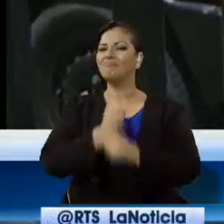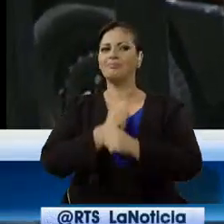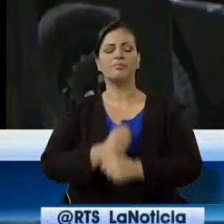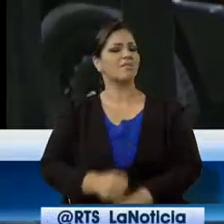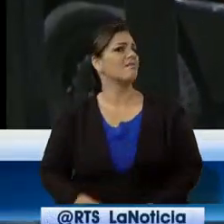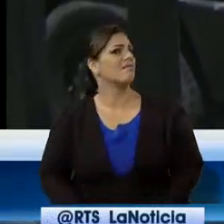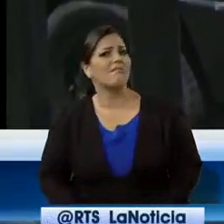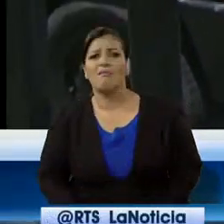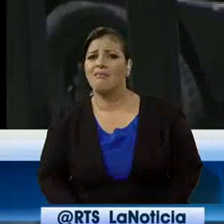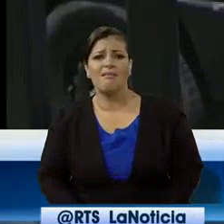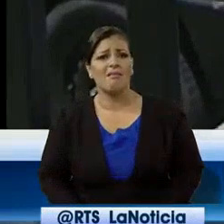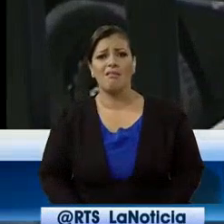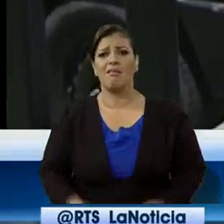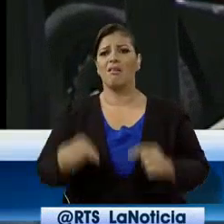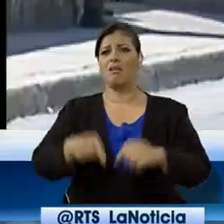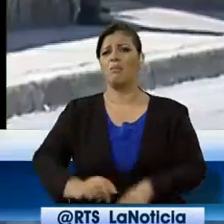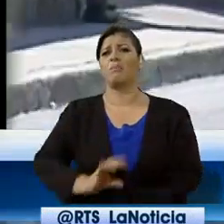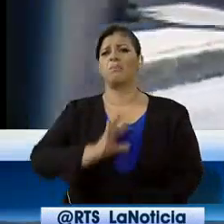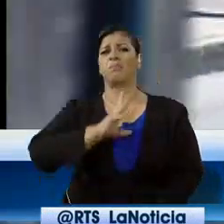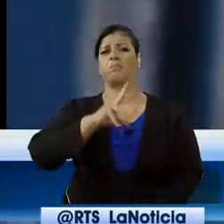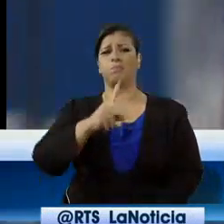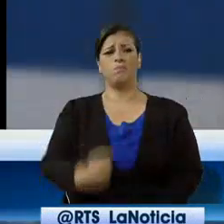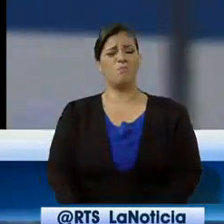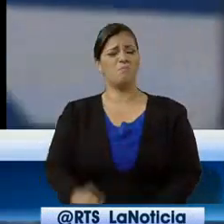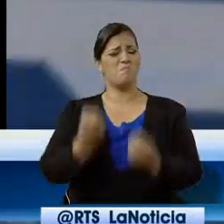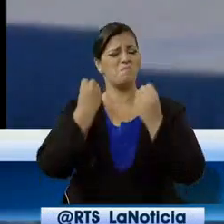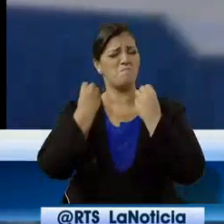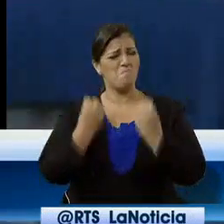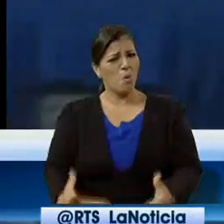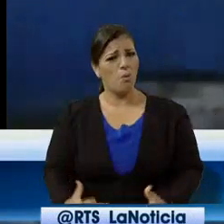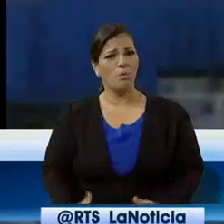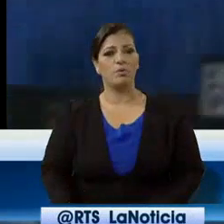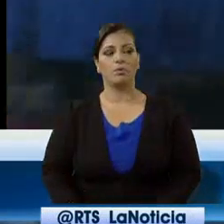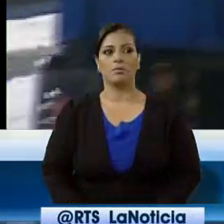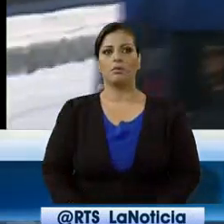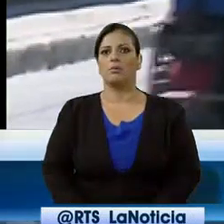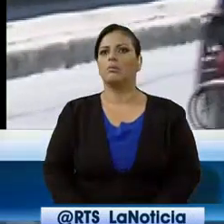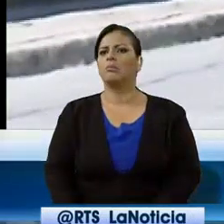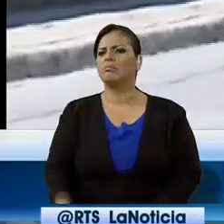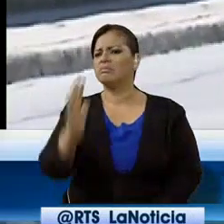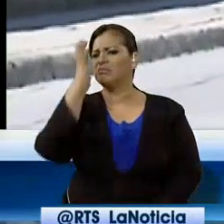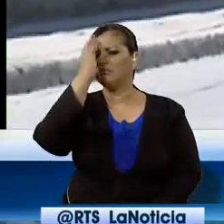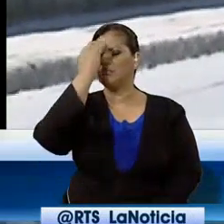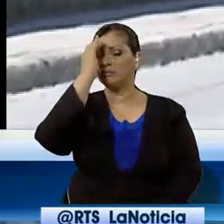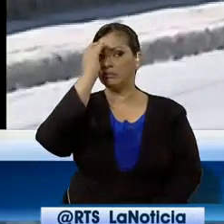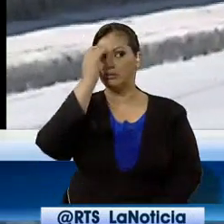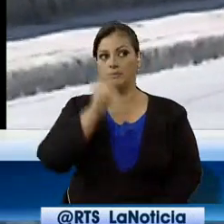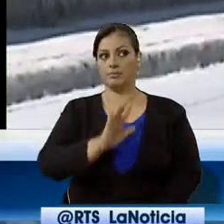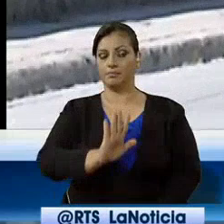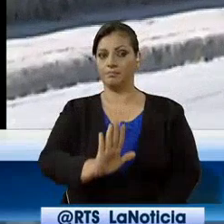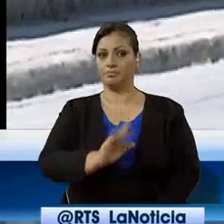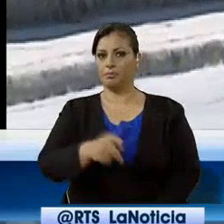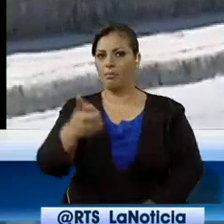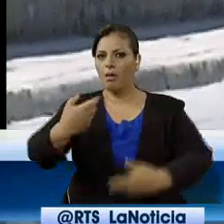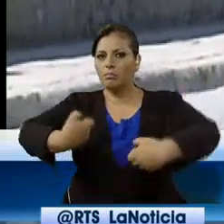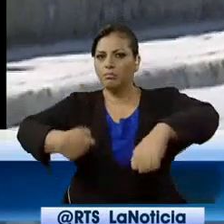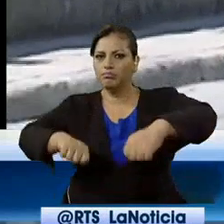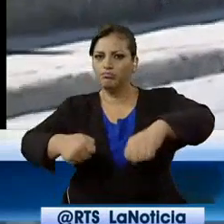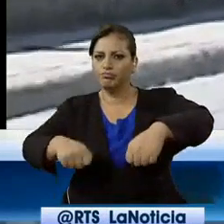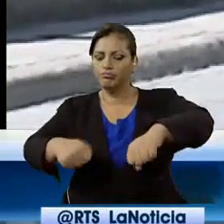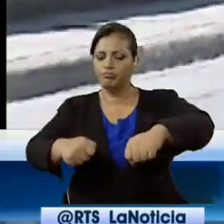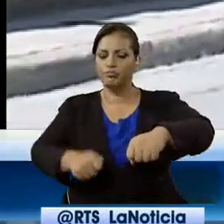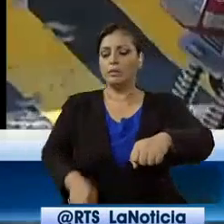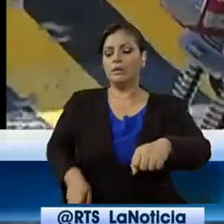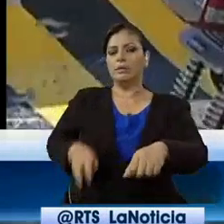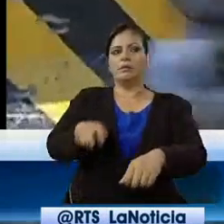por aquí, que dice que bastante roban. Aunque también sienten temor durante el traslado, que pese a que toma menos de